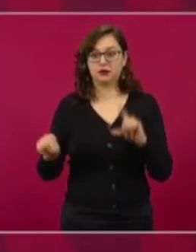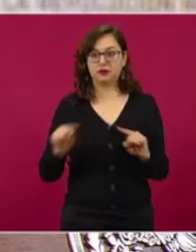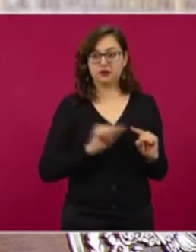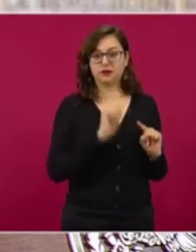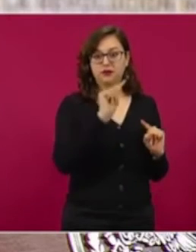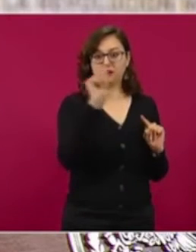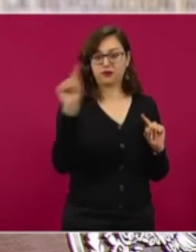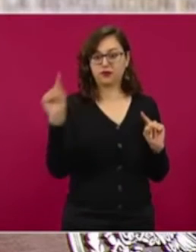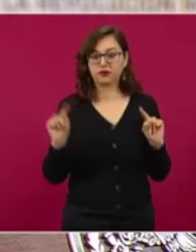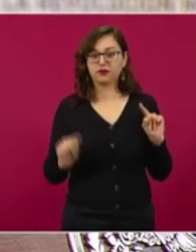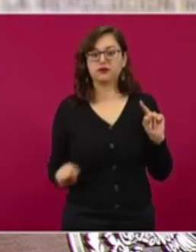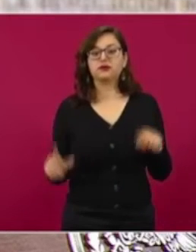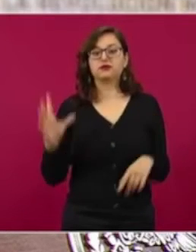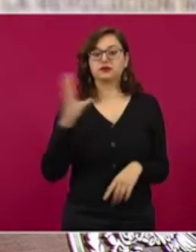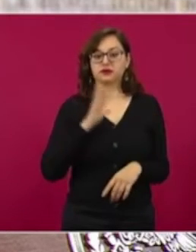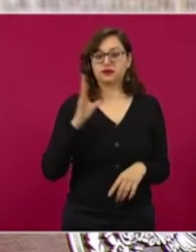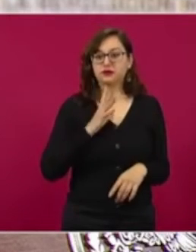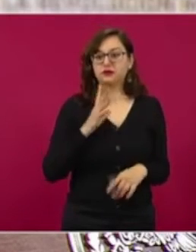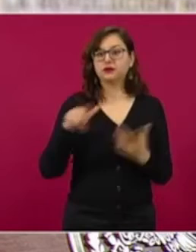habitaciones,